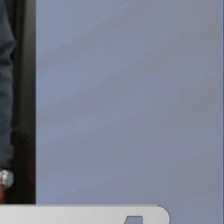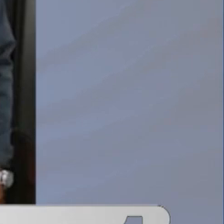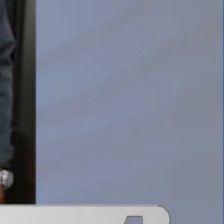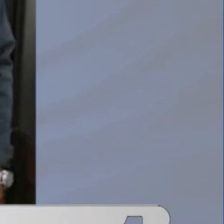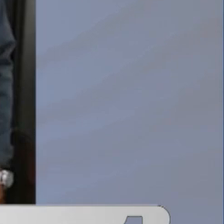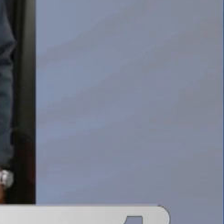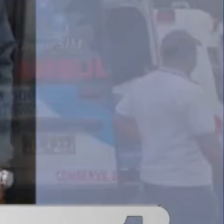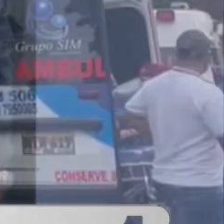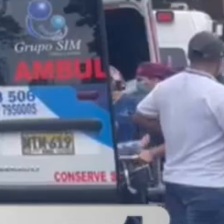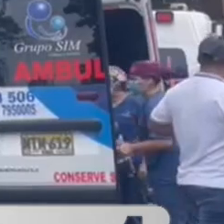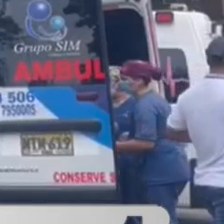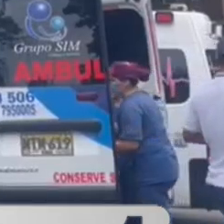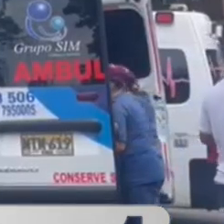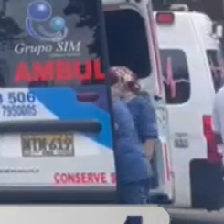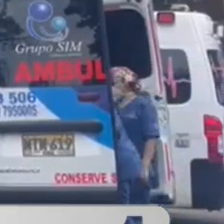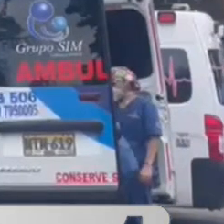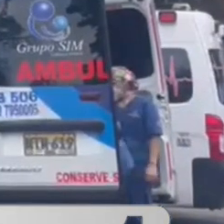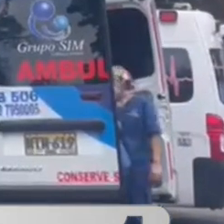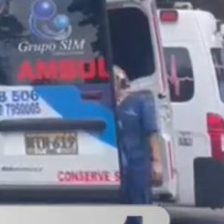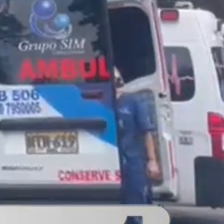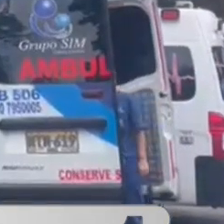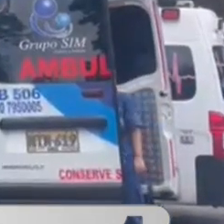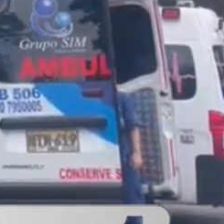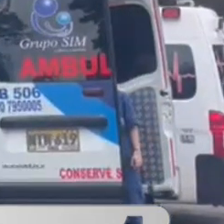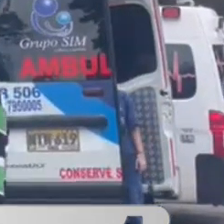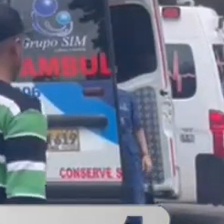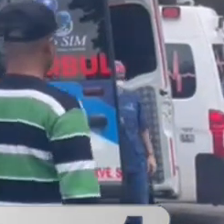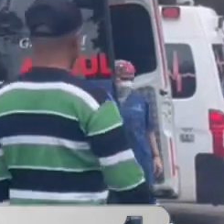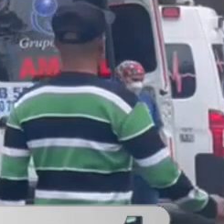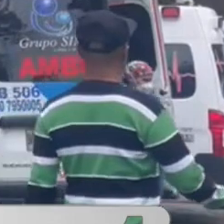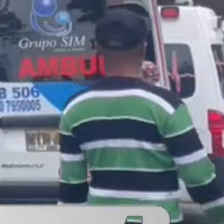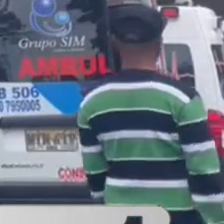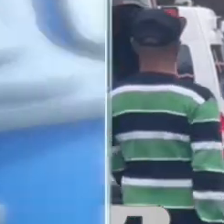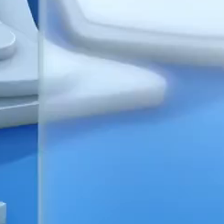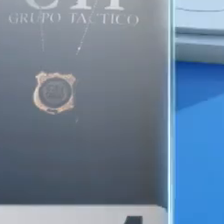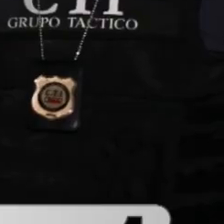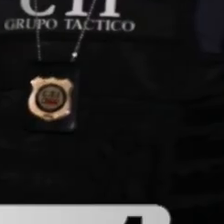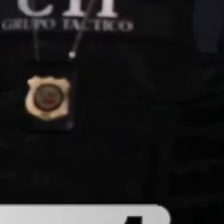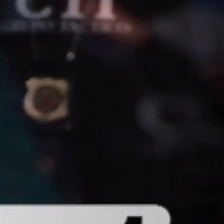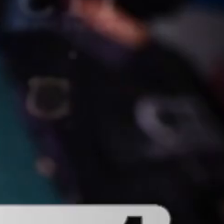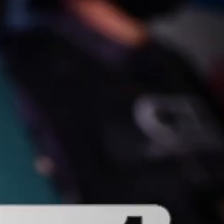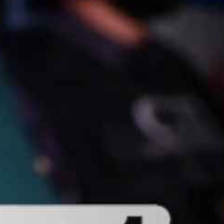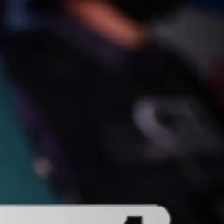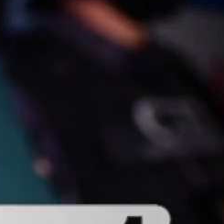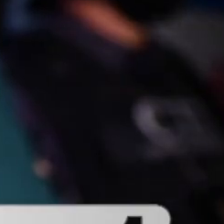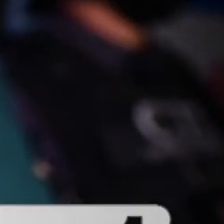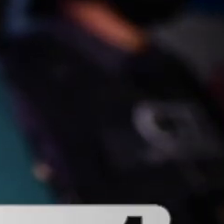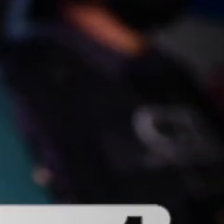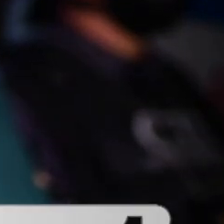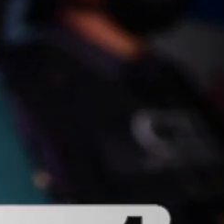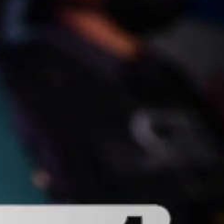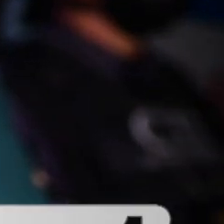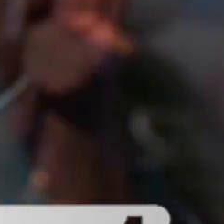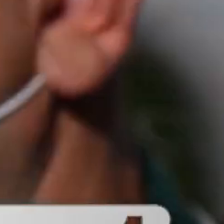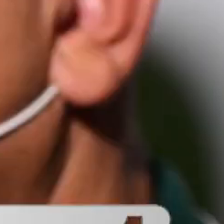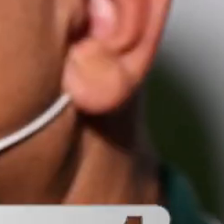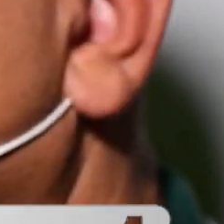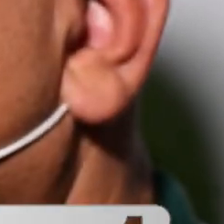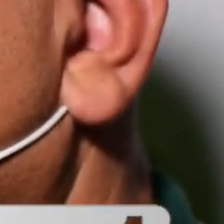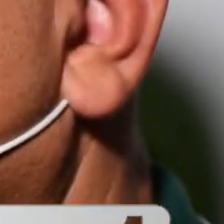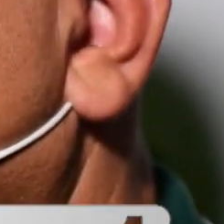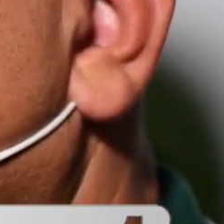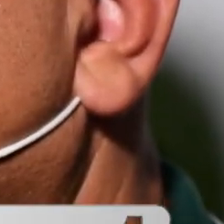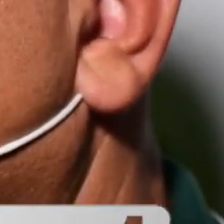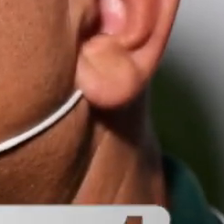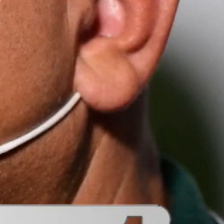en la cárcel de turba cifra asciende a 53 muertos por tercera vez se aplaza audiencia contra